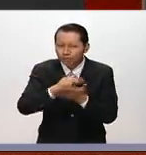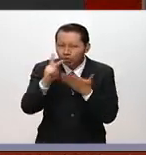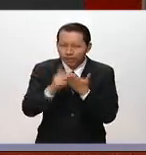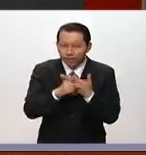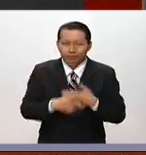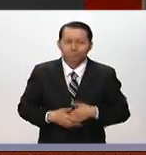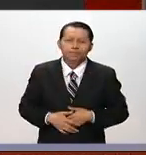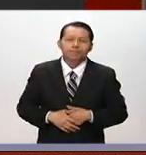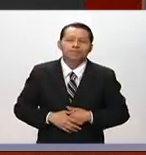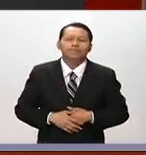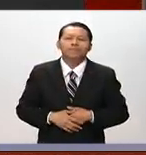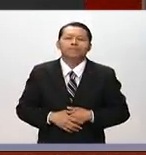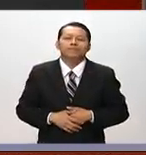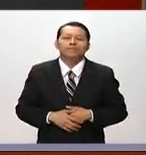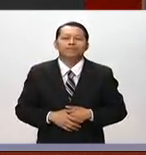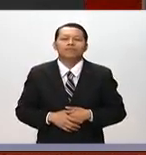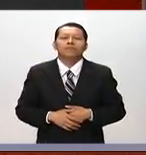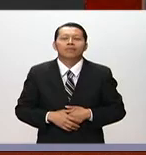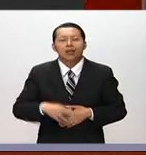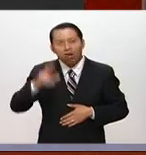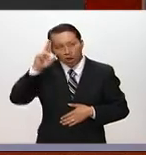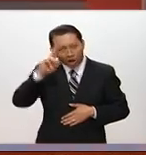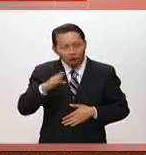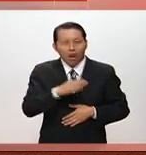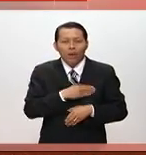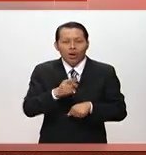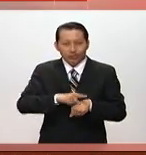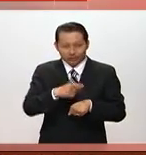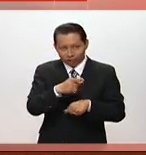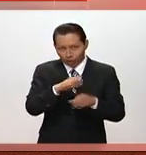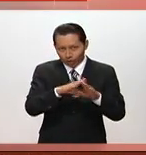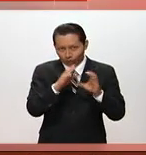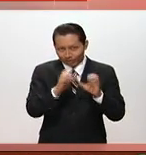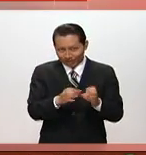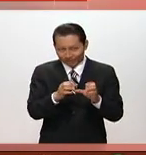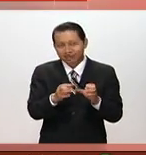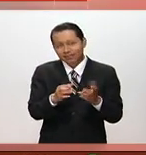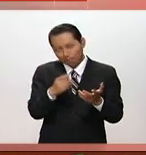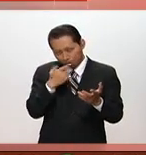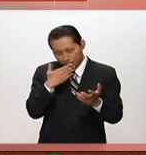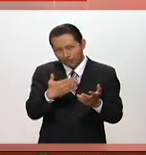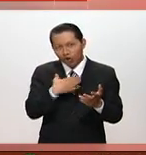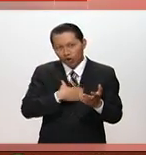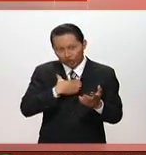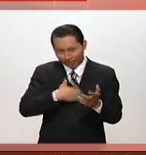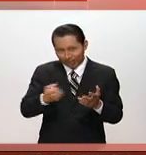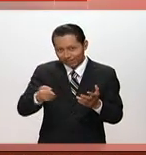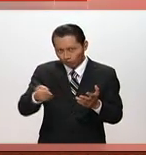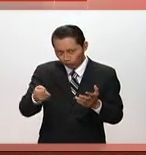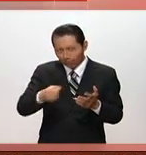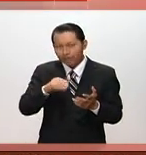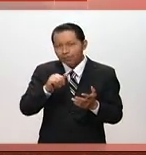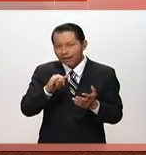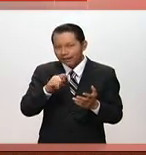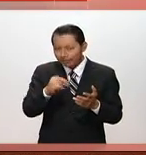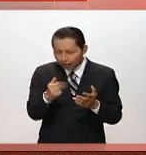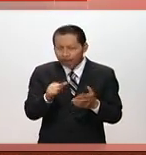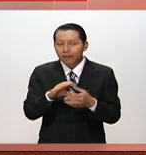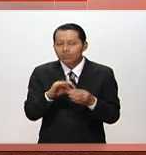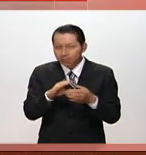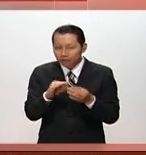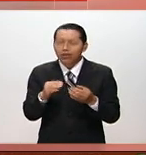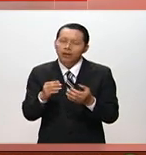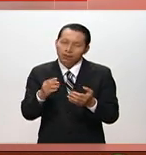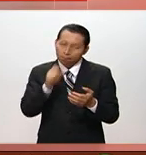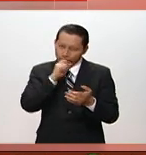proyecto. Hola, buenos días, ¿cómo estás? Pues contenta de saludarte, Marta. Antes